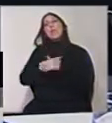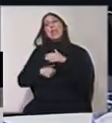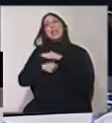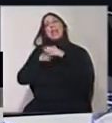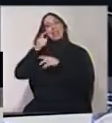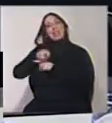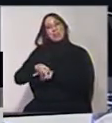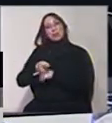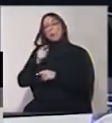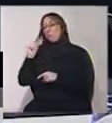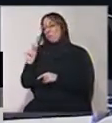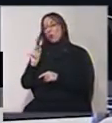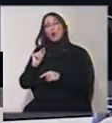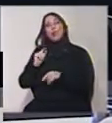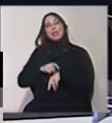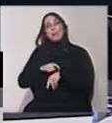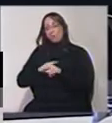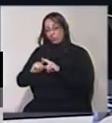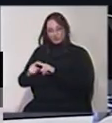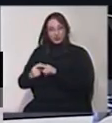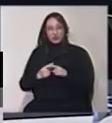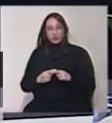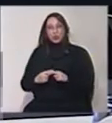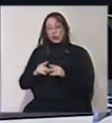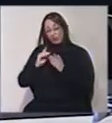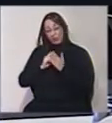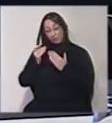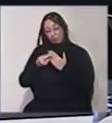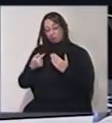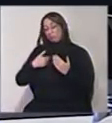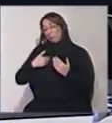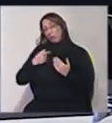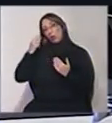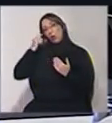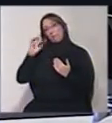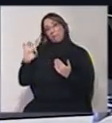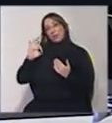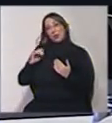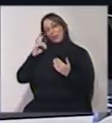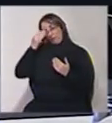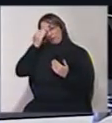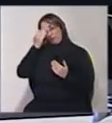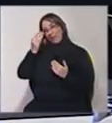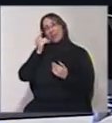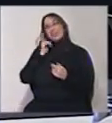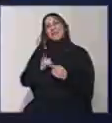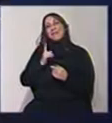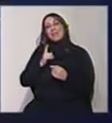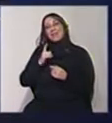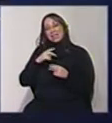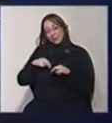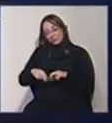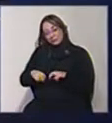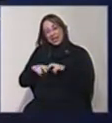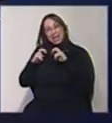presentado con muy poco tiempo de discusión, un proyecto que desde mi punto de vista los frenteamplistas debiéramos haberlos